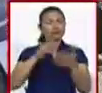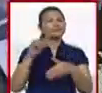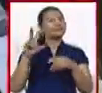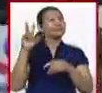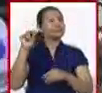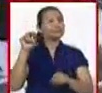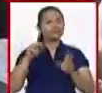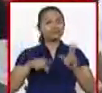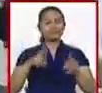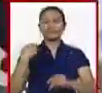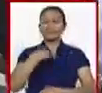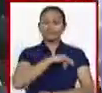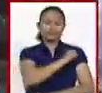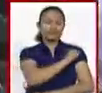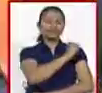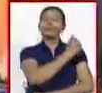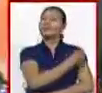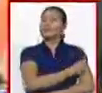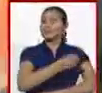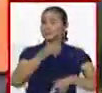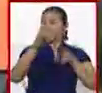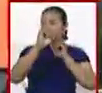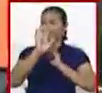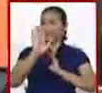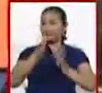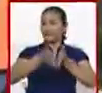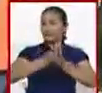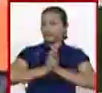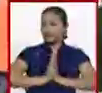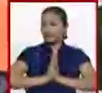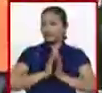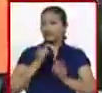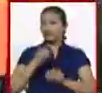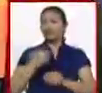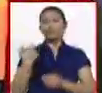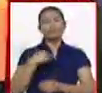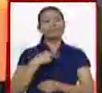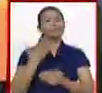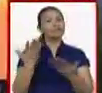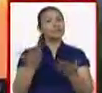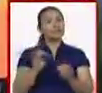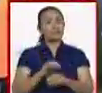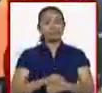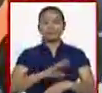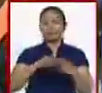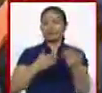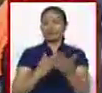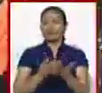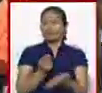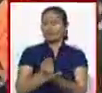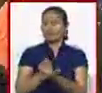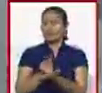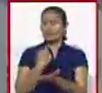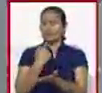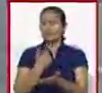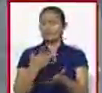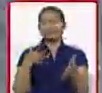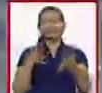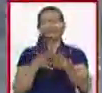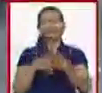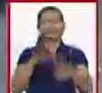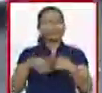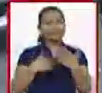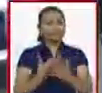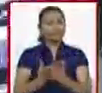no lo vamos a permitir, porque aquí nosotros somos la autoridad. Respetamos sus peticiones, por eso es que ya están esperando y nadie pasa. Todo el mundo manda ahí, mire. Y han venido a bloquear